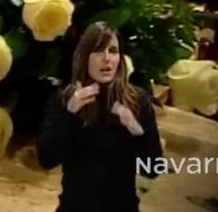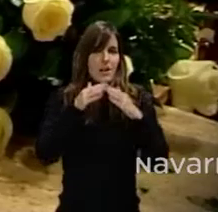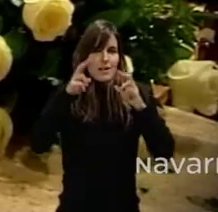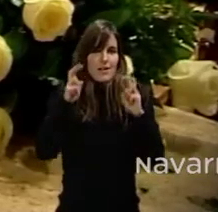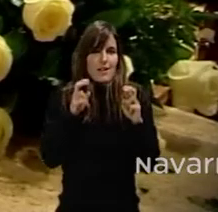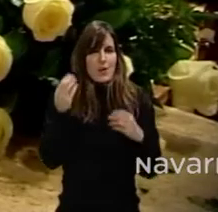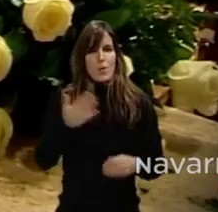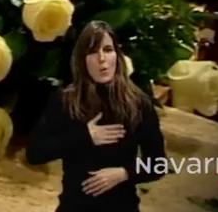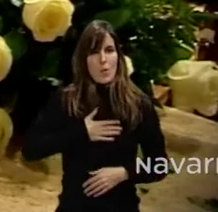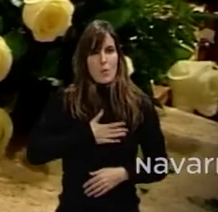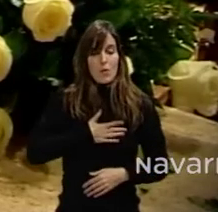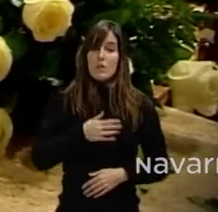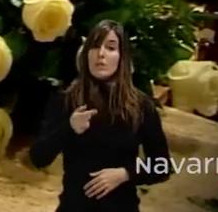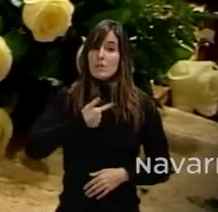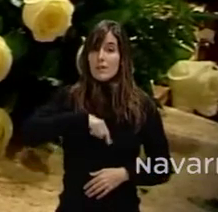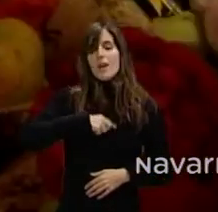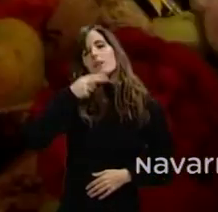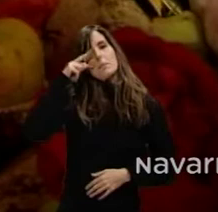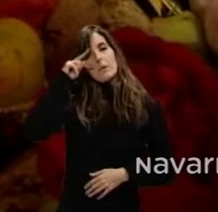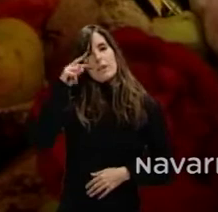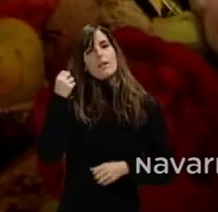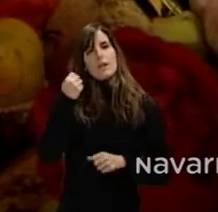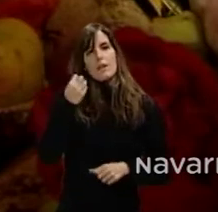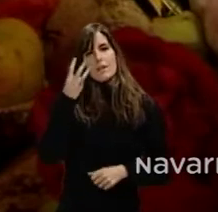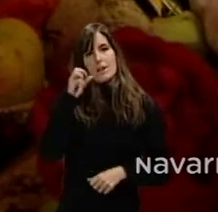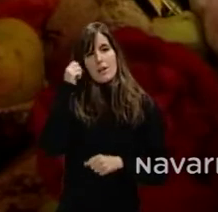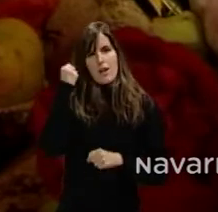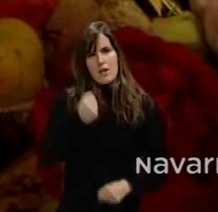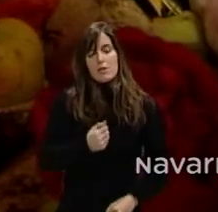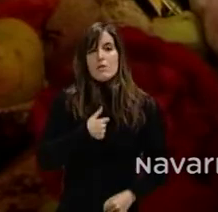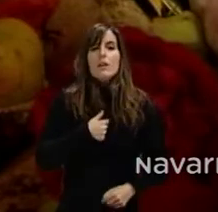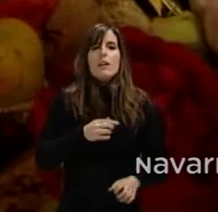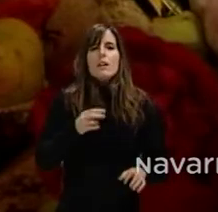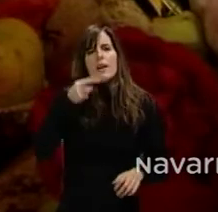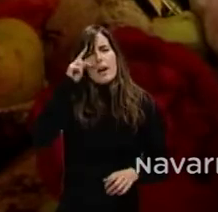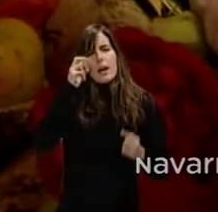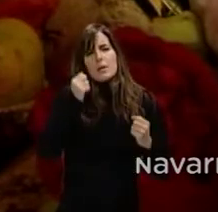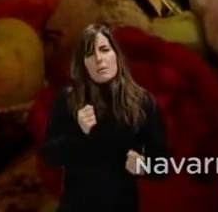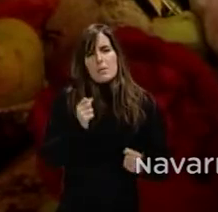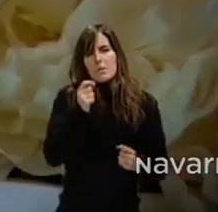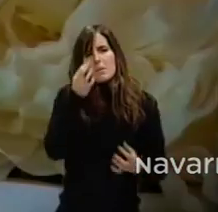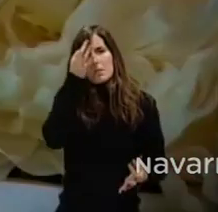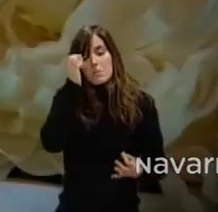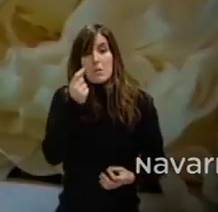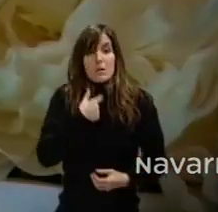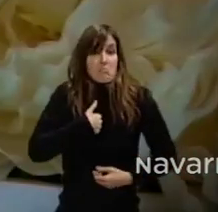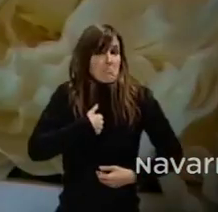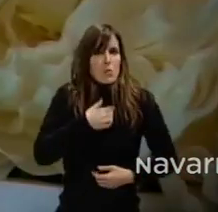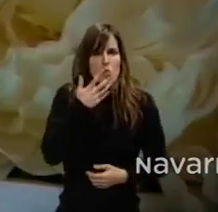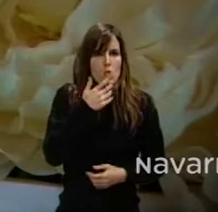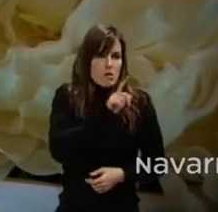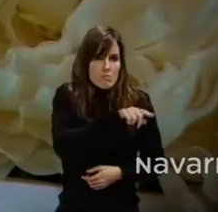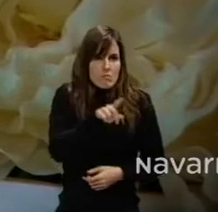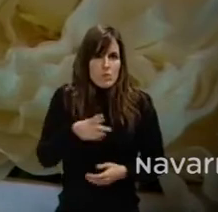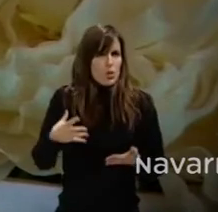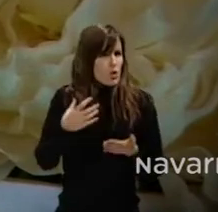después de 30 años que llevamos en el sector no te puedo decir cuál es nuestra especialización exacta porque al dedicarnos a todo en